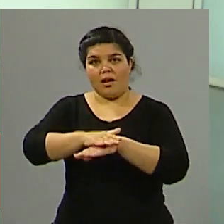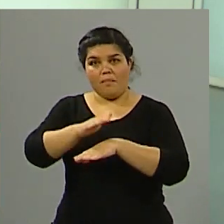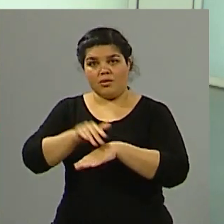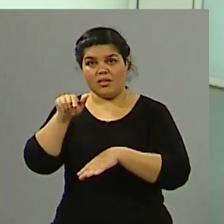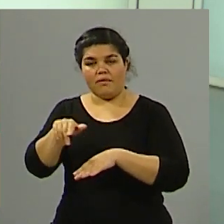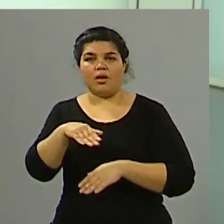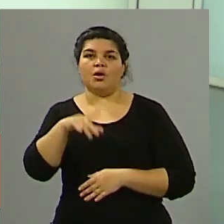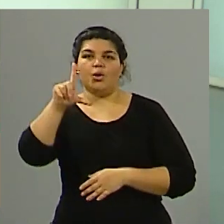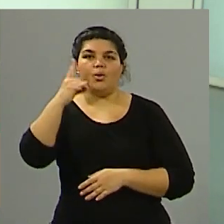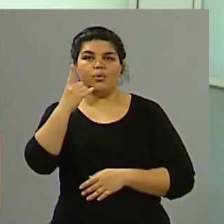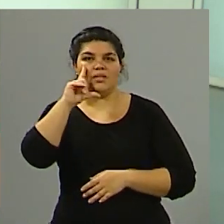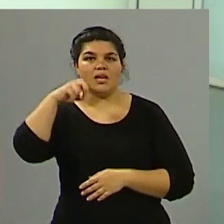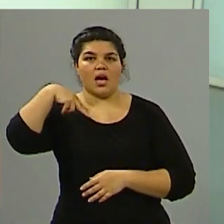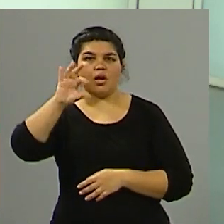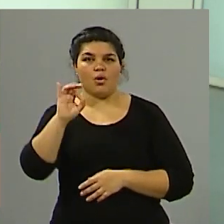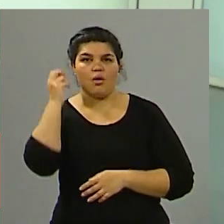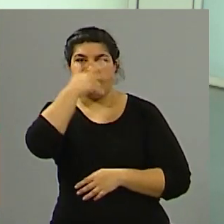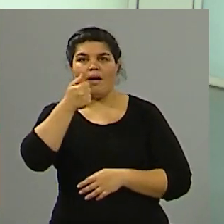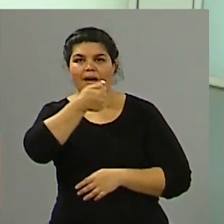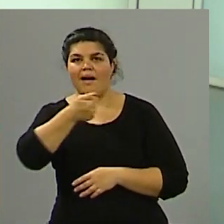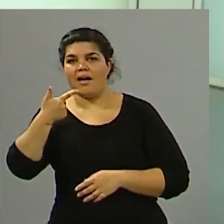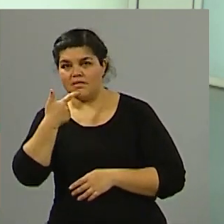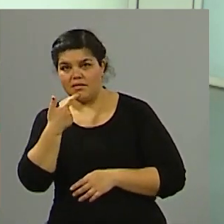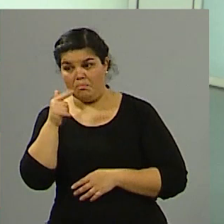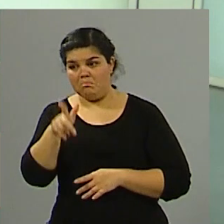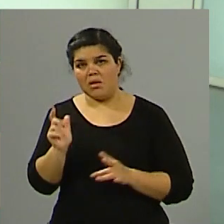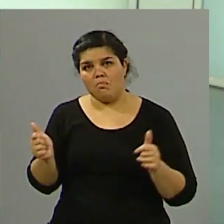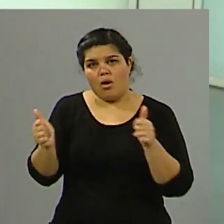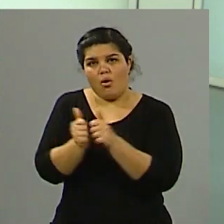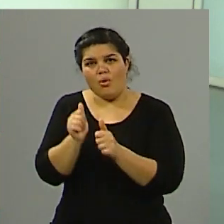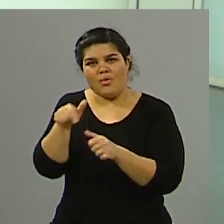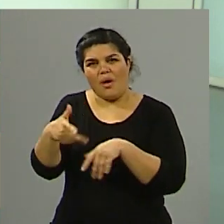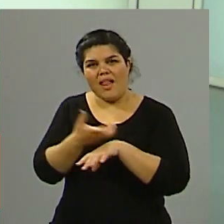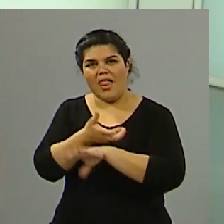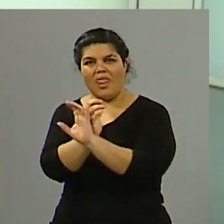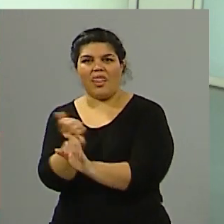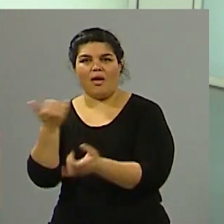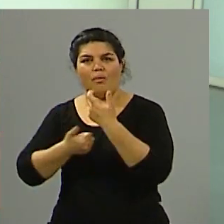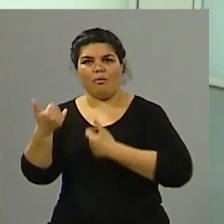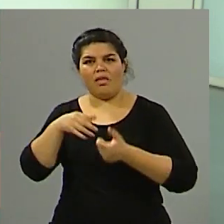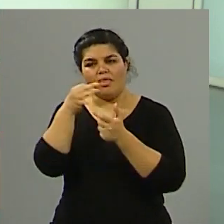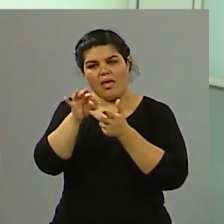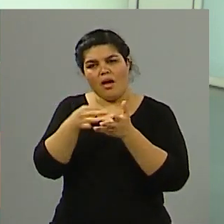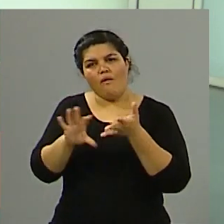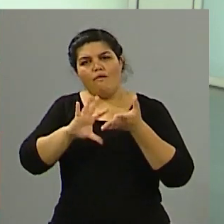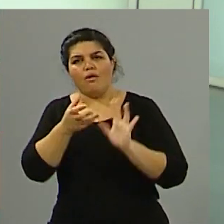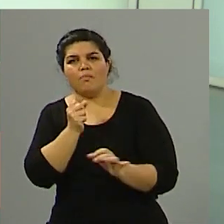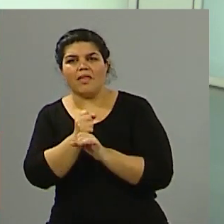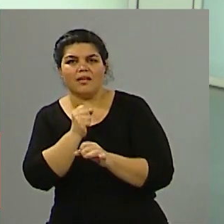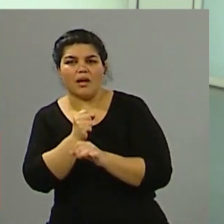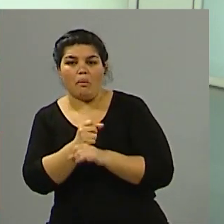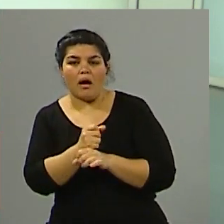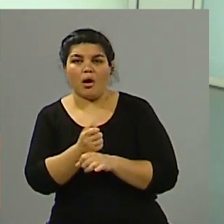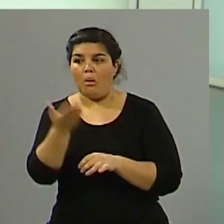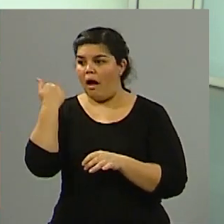Luciano Haas, que es gerente de la línea San Martín Metropolitana y de Larga Distancia, para que nos dé detalles de cómo trabajaron, de cómo piensan seguir